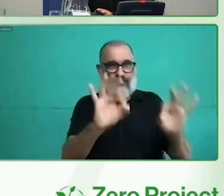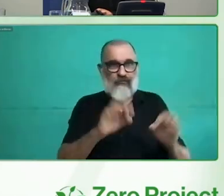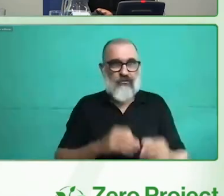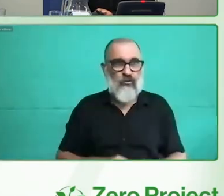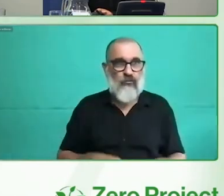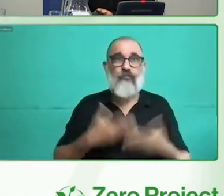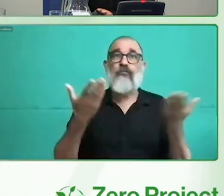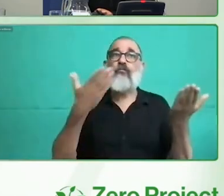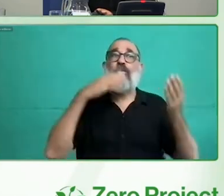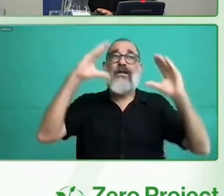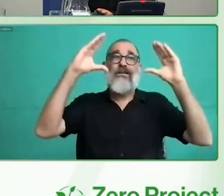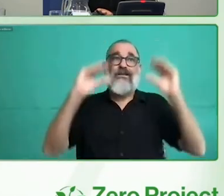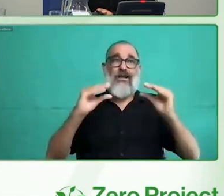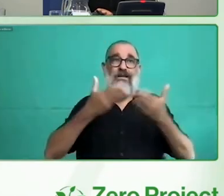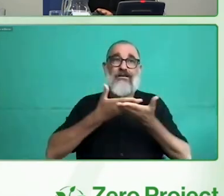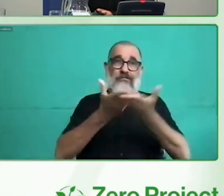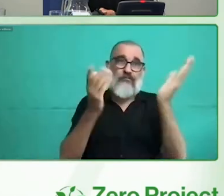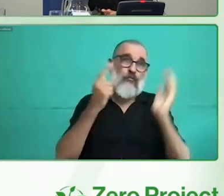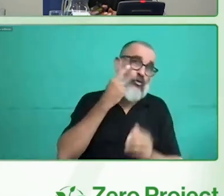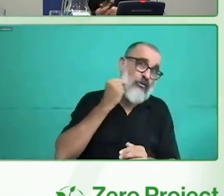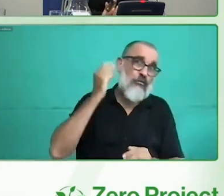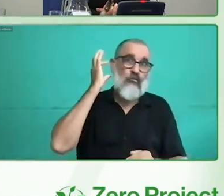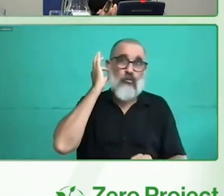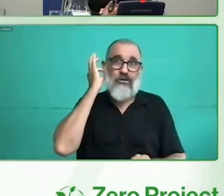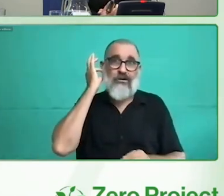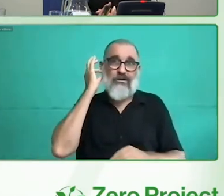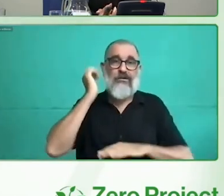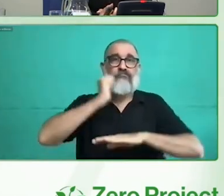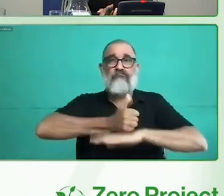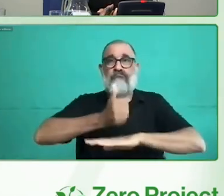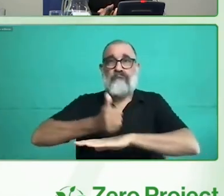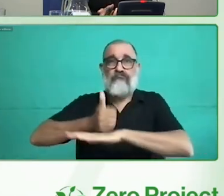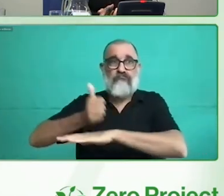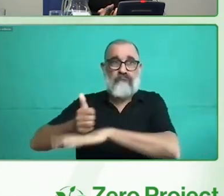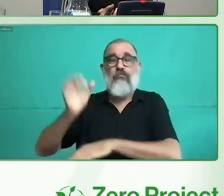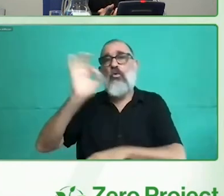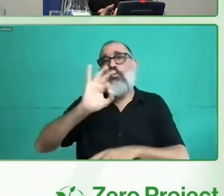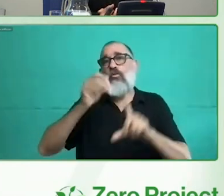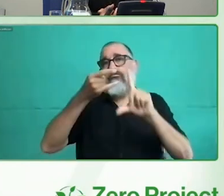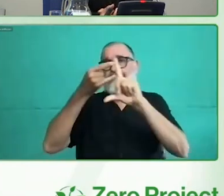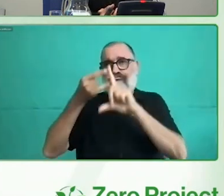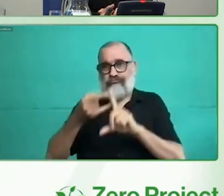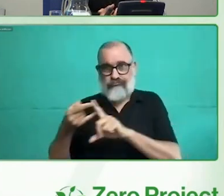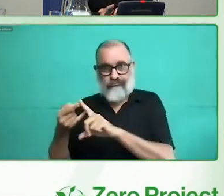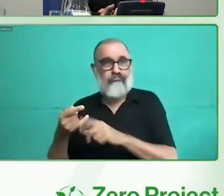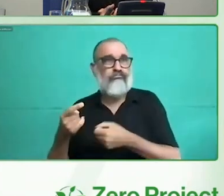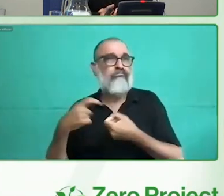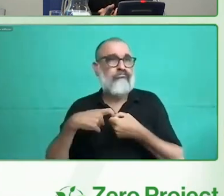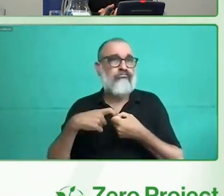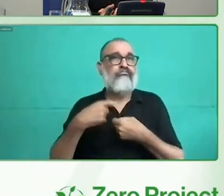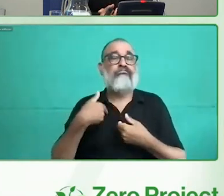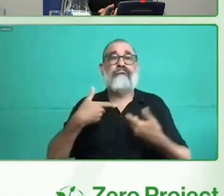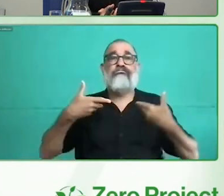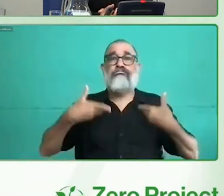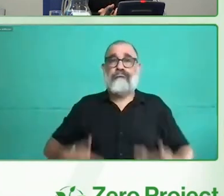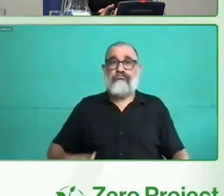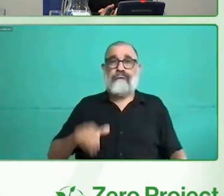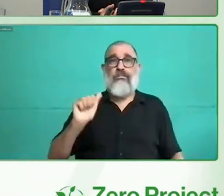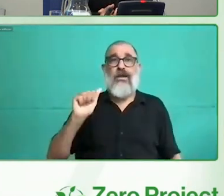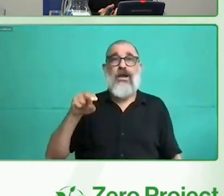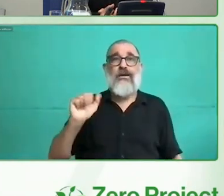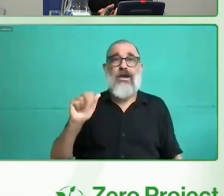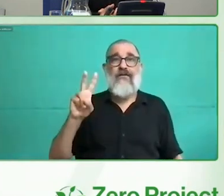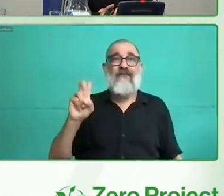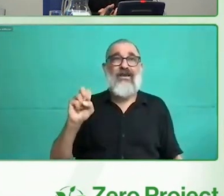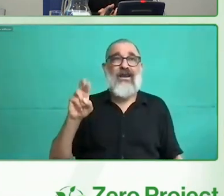virtual. Soy Ana Veneroso, trabajo en la Unión Internacional de Telecomunicaciones, agencia